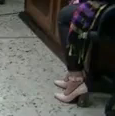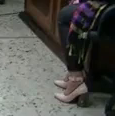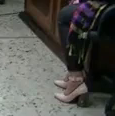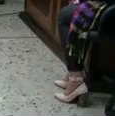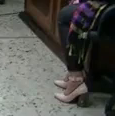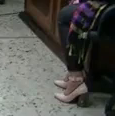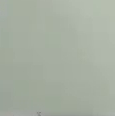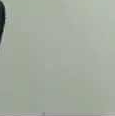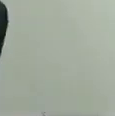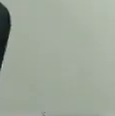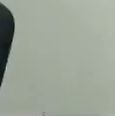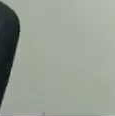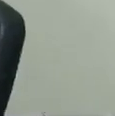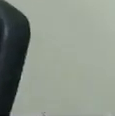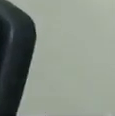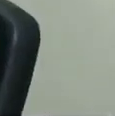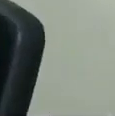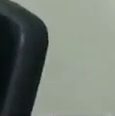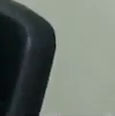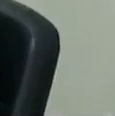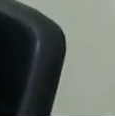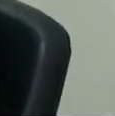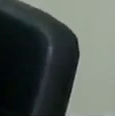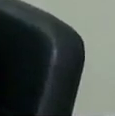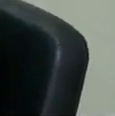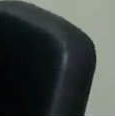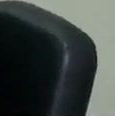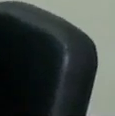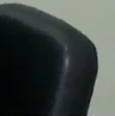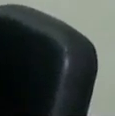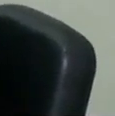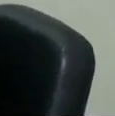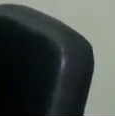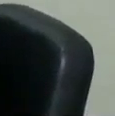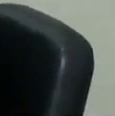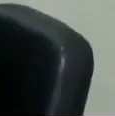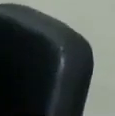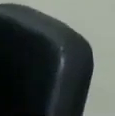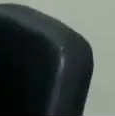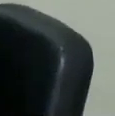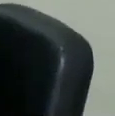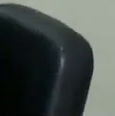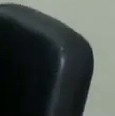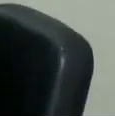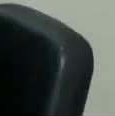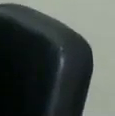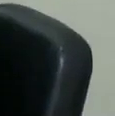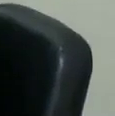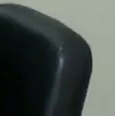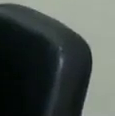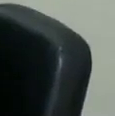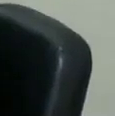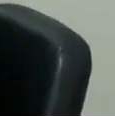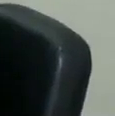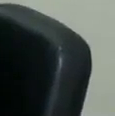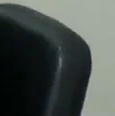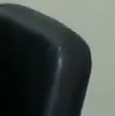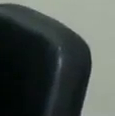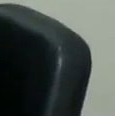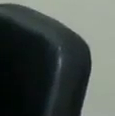la parte posterior de la carta orgánica. ¿Por qué tocó el tema hoy? Podría tocarlo otro día, pero para evitar que esa carta orgánica